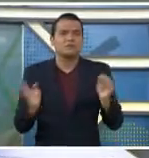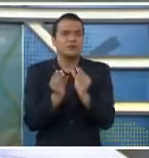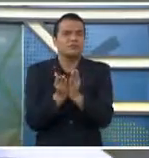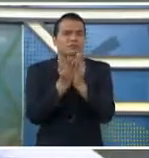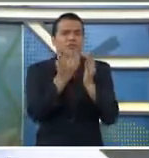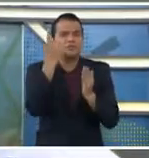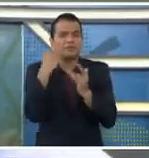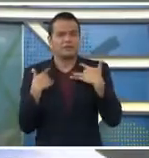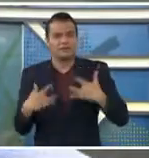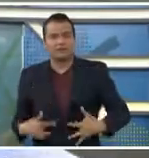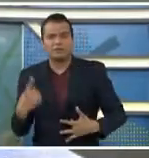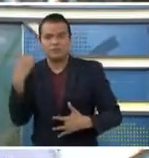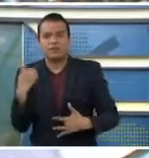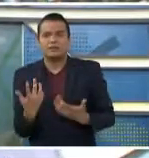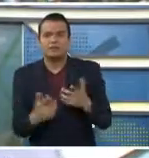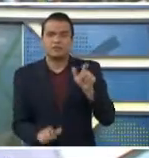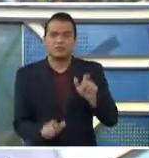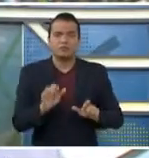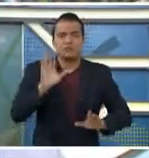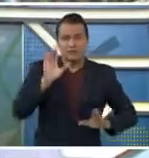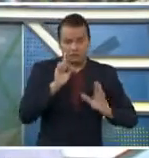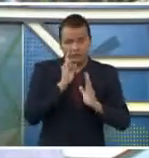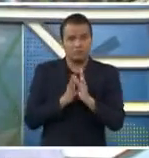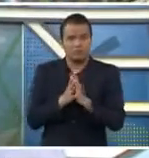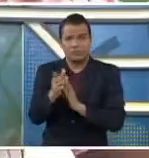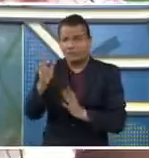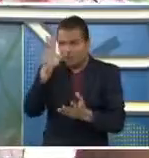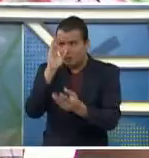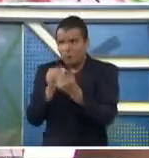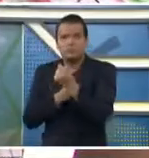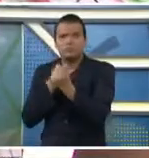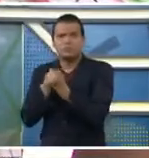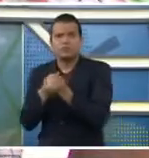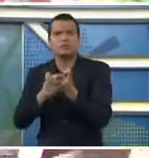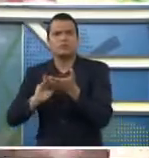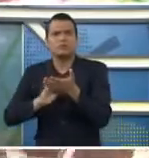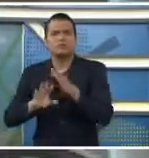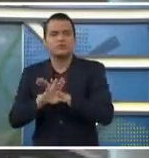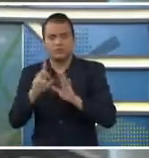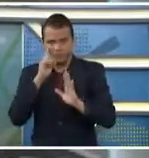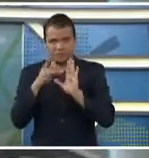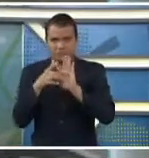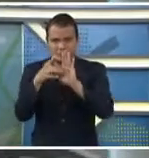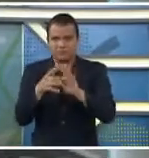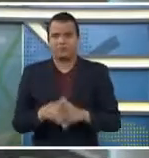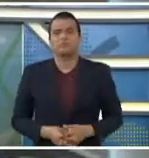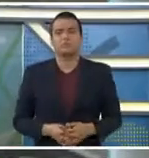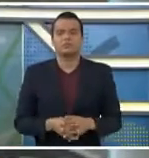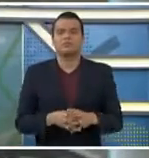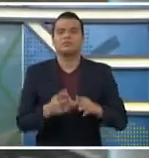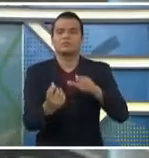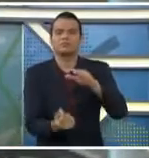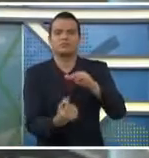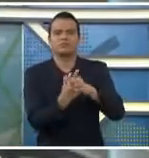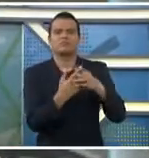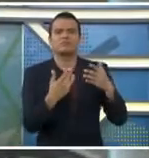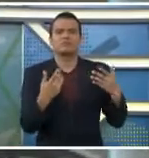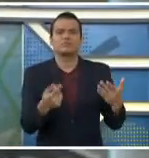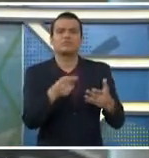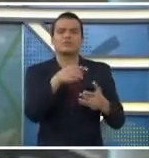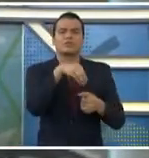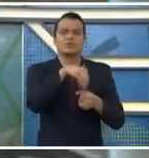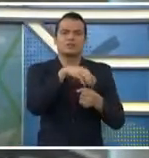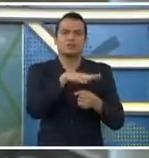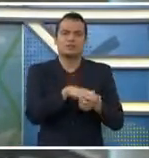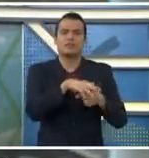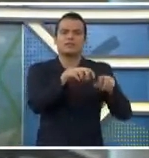Los candidatos a la alcaldía de Cali hablaron de su compromiso con las zonas rurales que rodean a la capital del valle. Vamos a crear la Secretaría Distrital